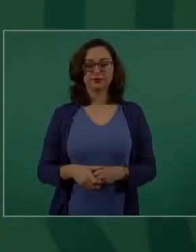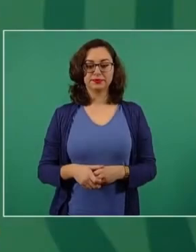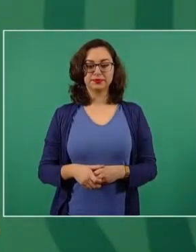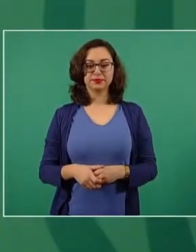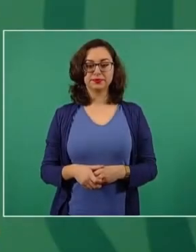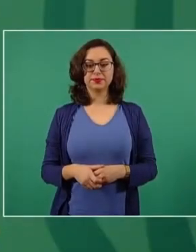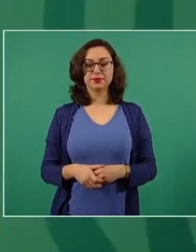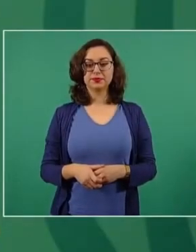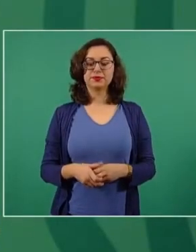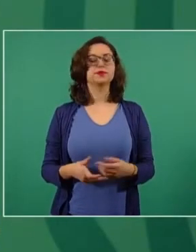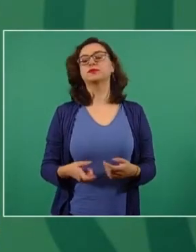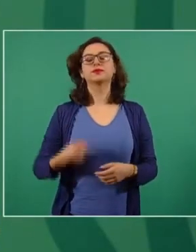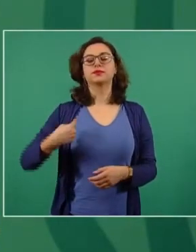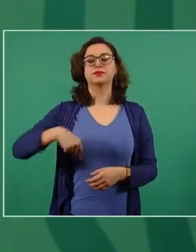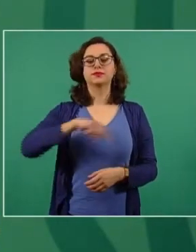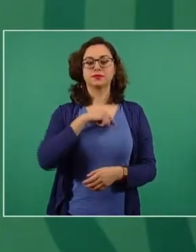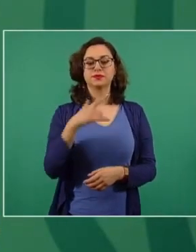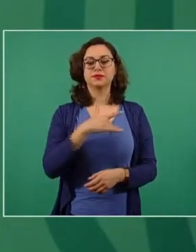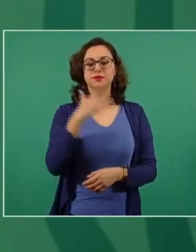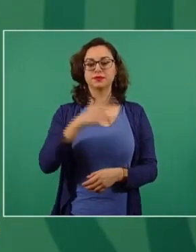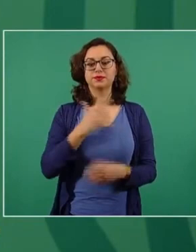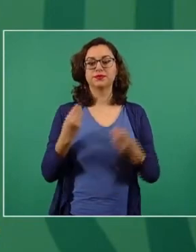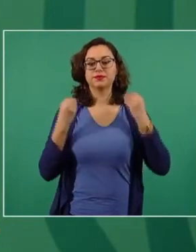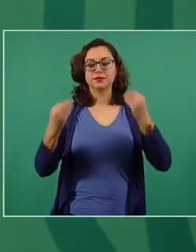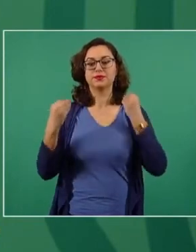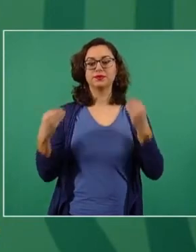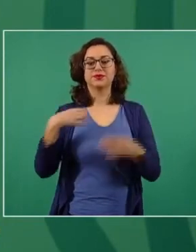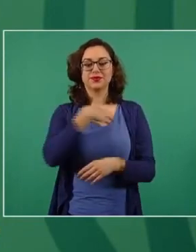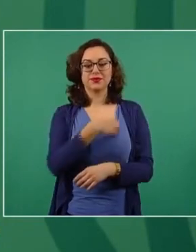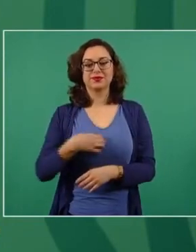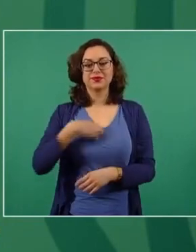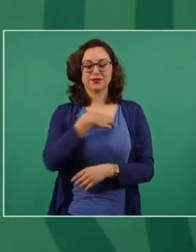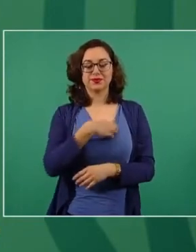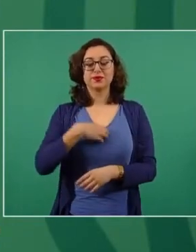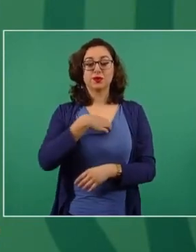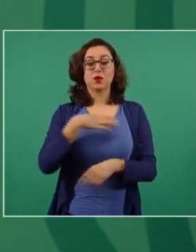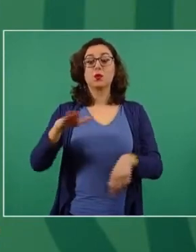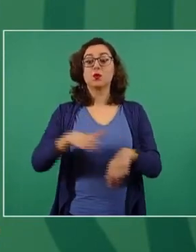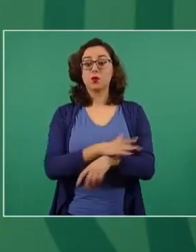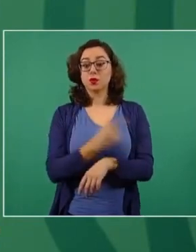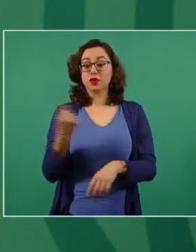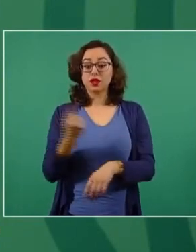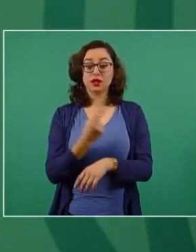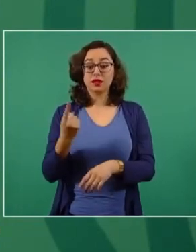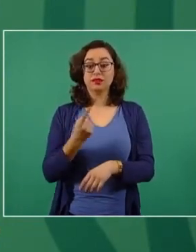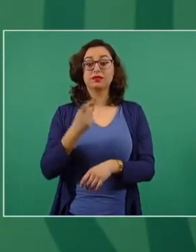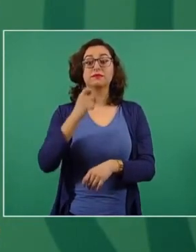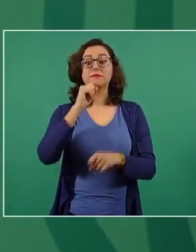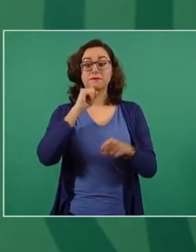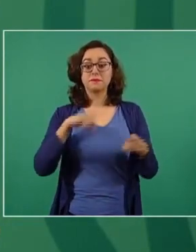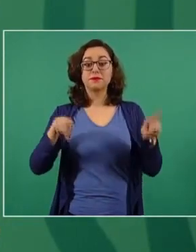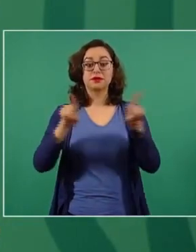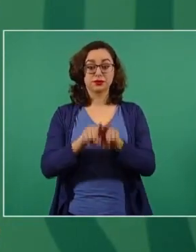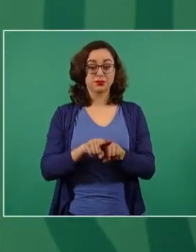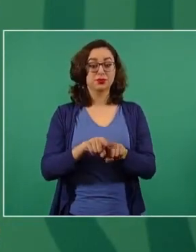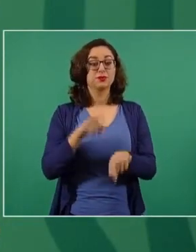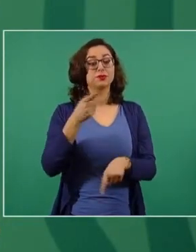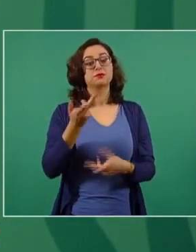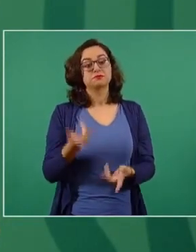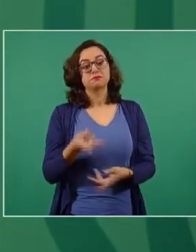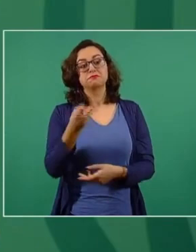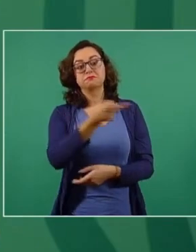Estamos muy contentos porque además son empresas serias, responsables